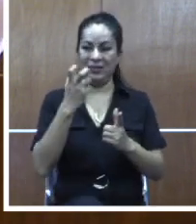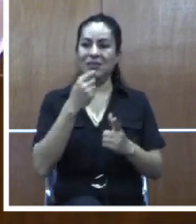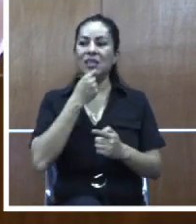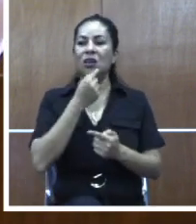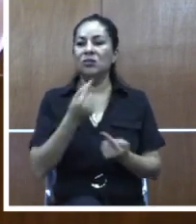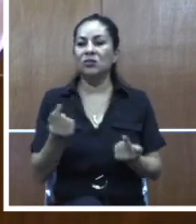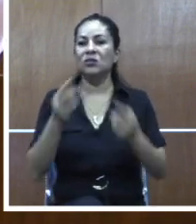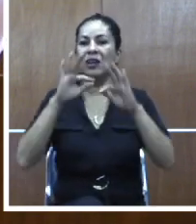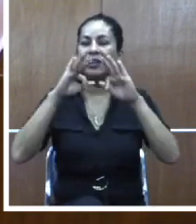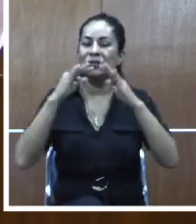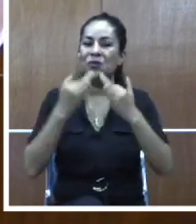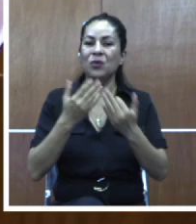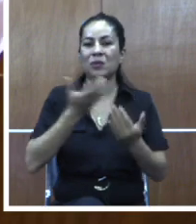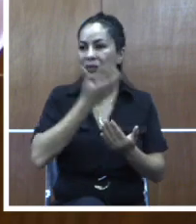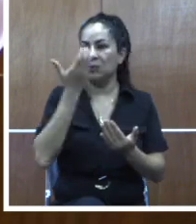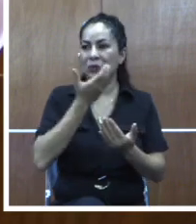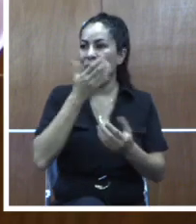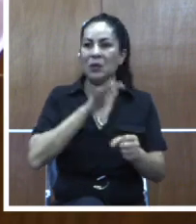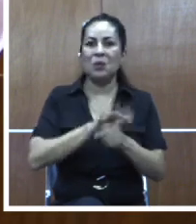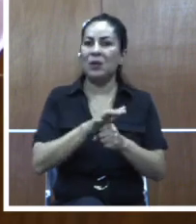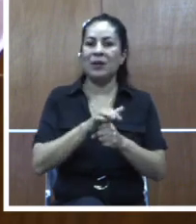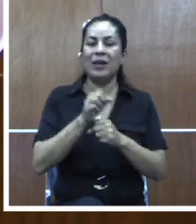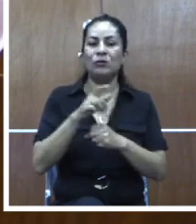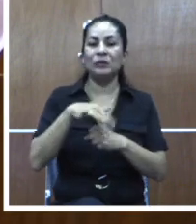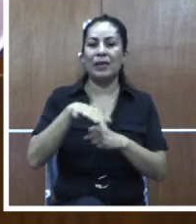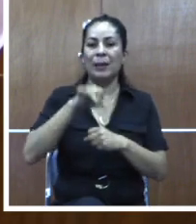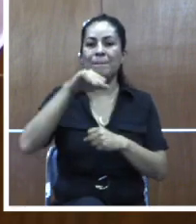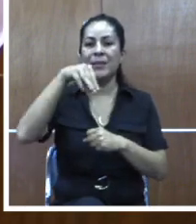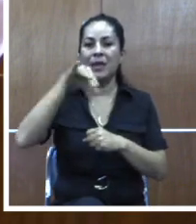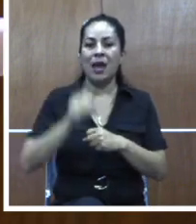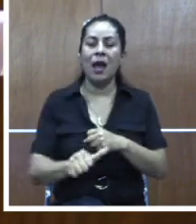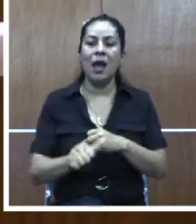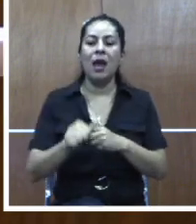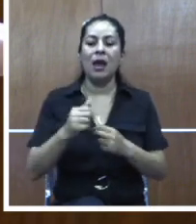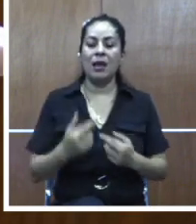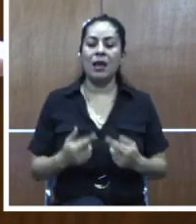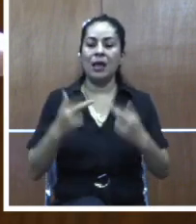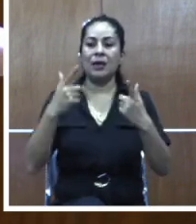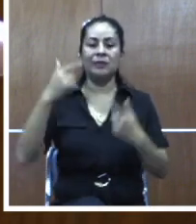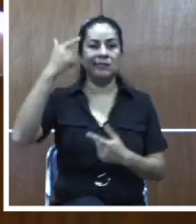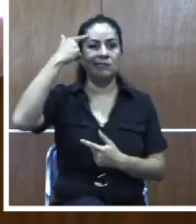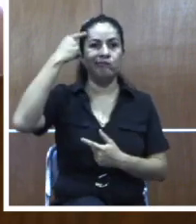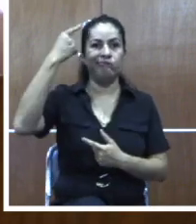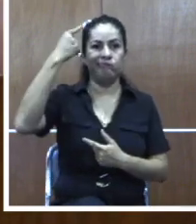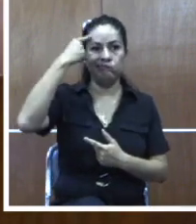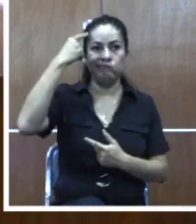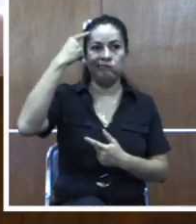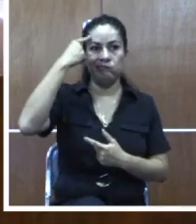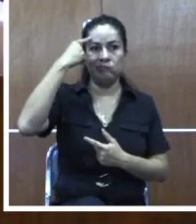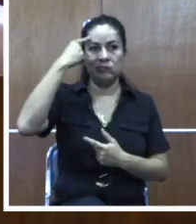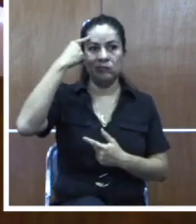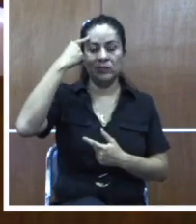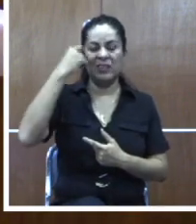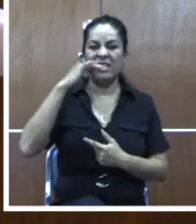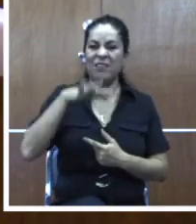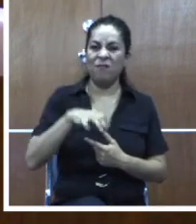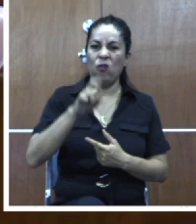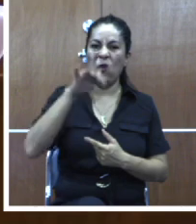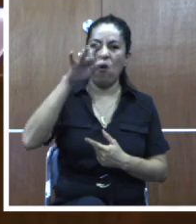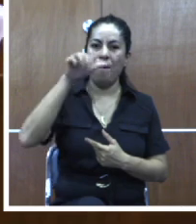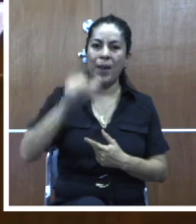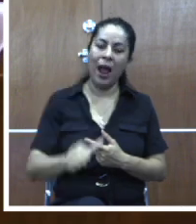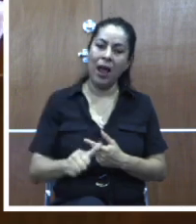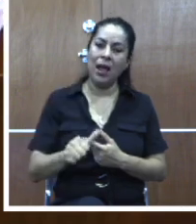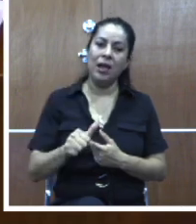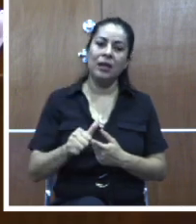Los tipos más comunes son la leucemia, el cáncer cerebral, el linfoma y los tumores